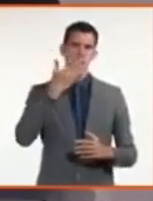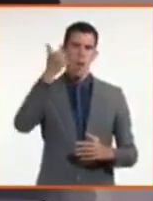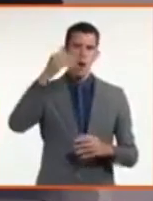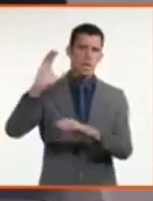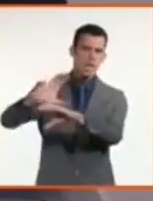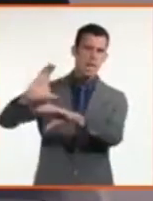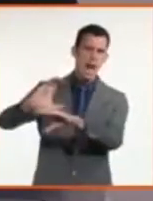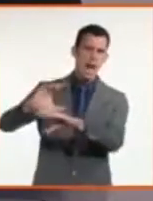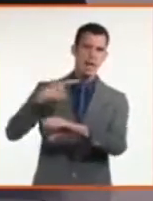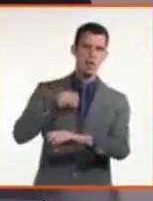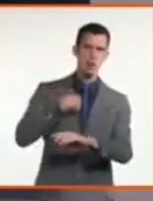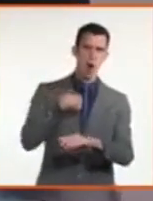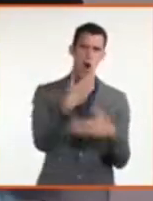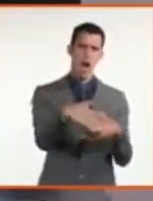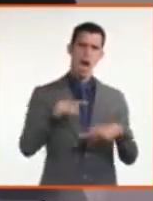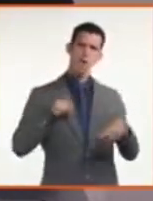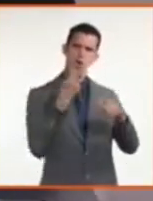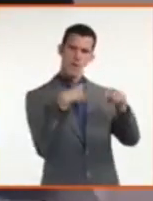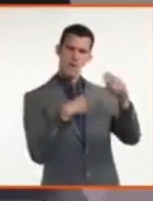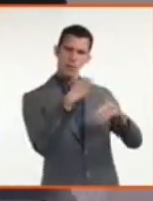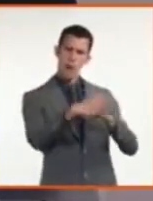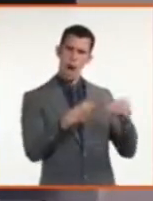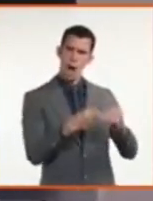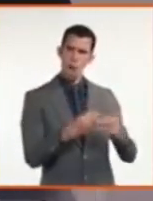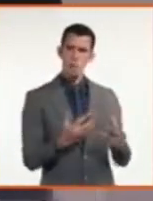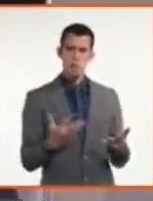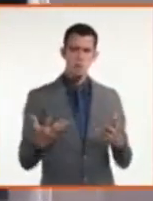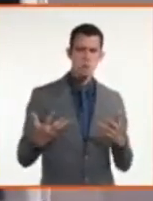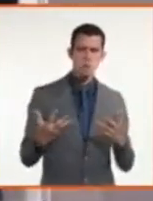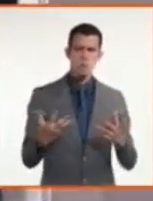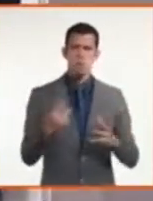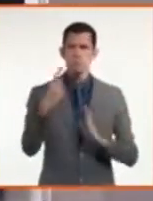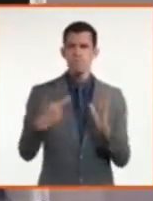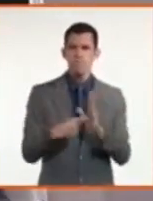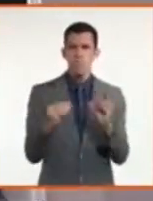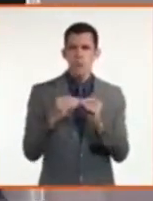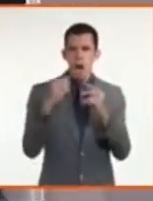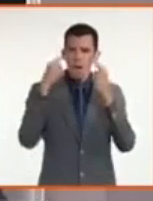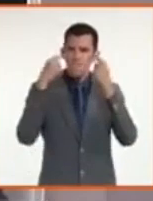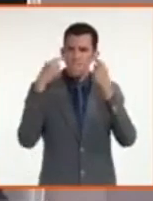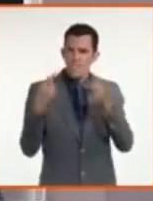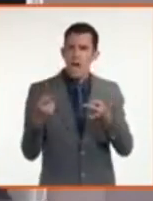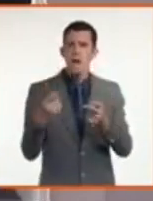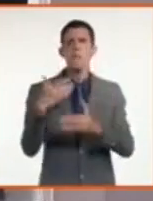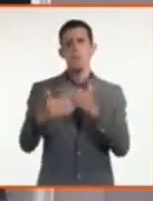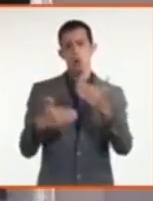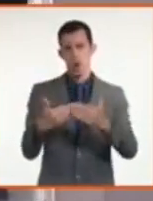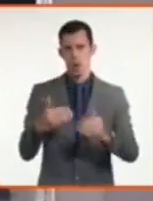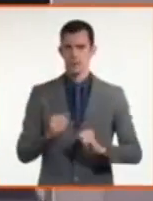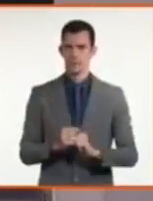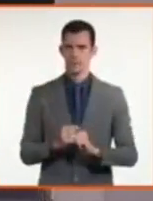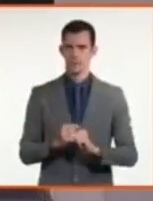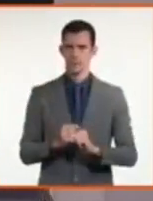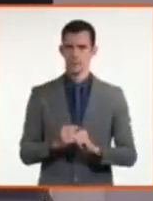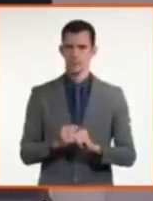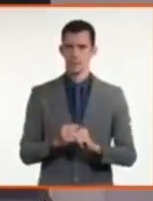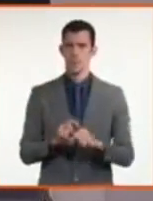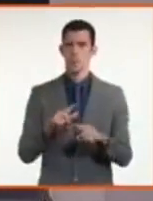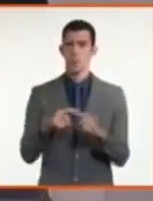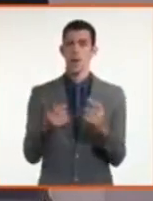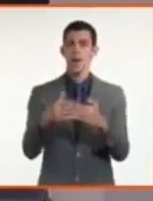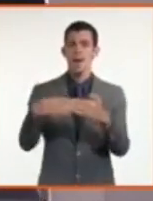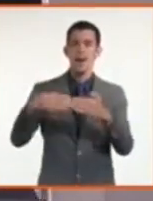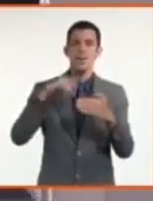despreciable también desde el punto de vista de la magnitud del mercado y por lo tanto genera un déficit lo fuente de divisas y al ser el mercado informal el